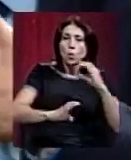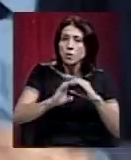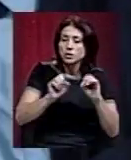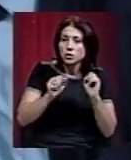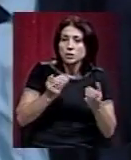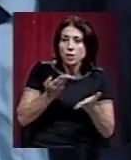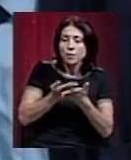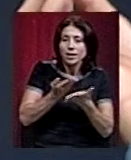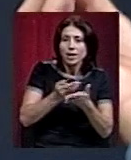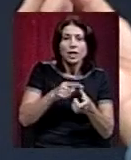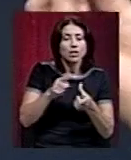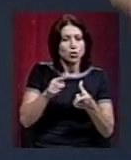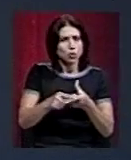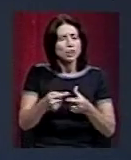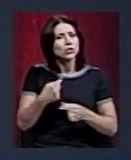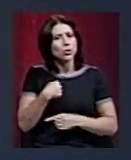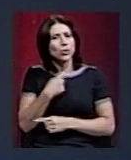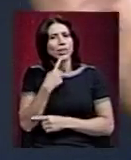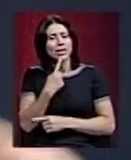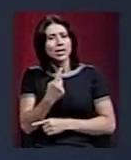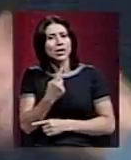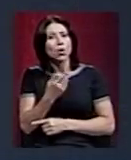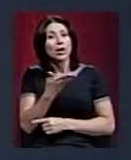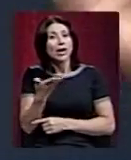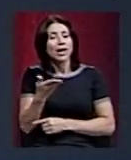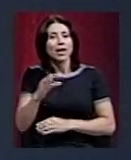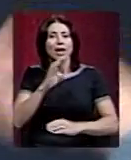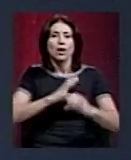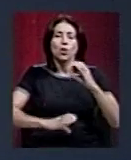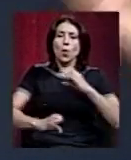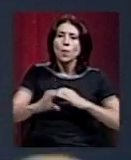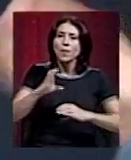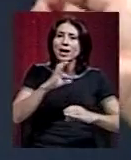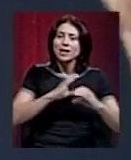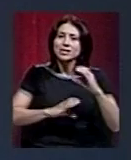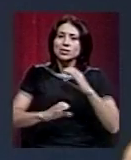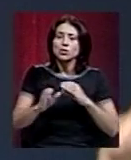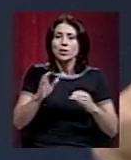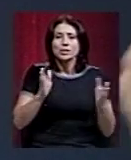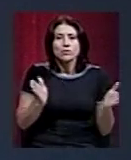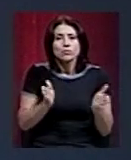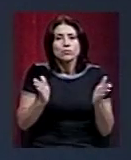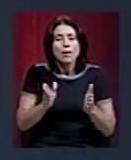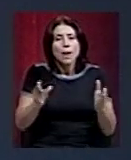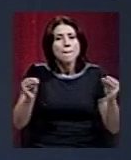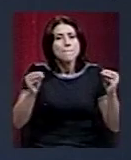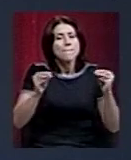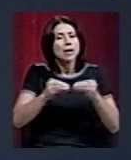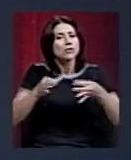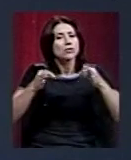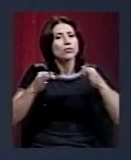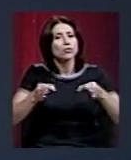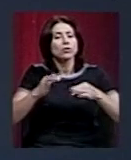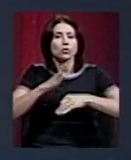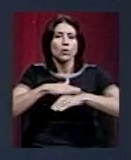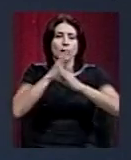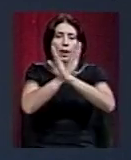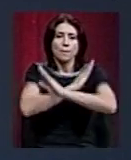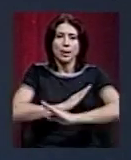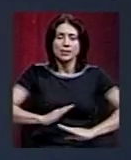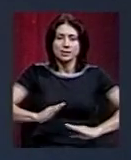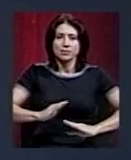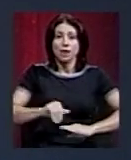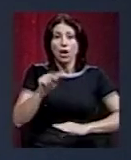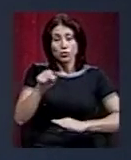yo a partir de eso digo que el comercio es el cementador más estable y firme de la paz. A usted que el tema de la paz le preocupa